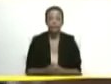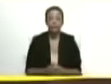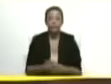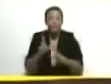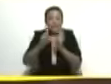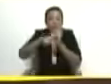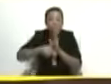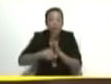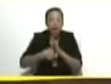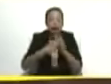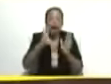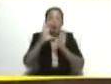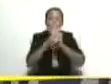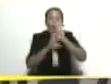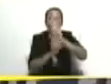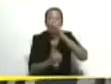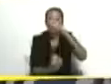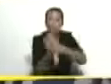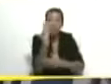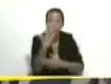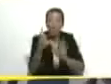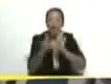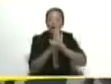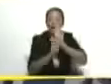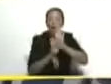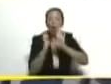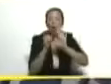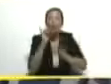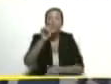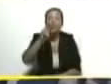Después de la constituyente se puso orden.